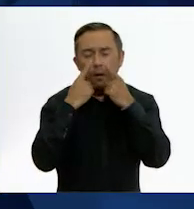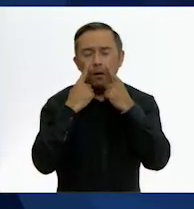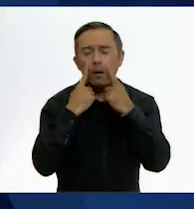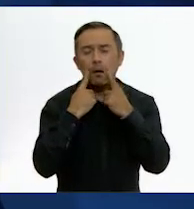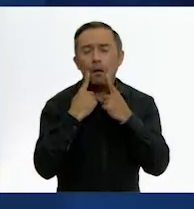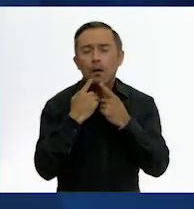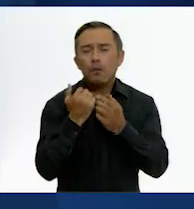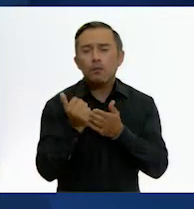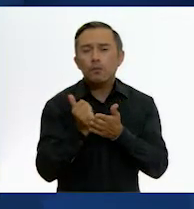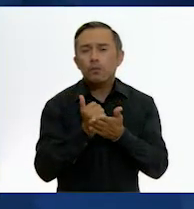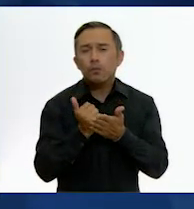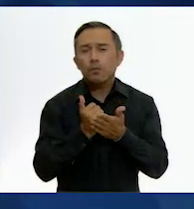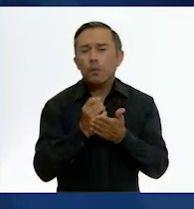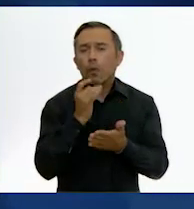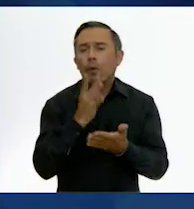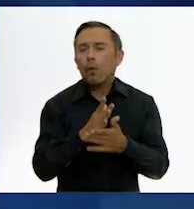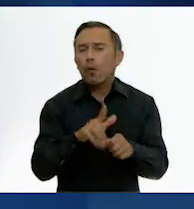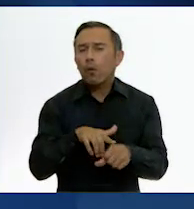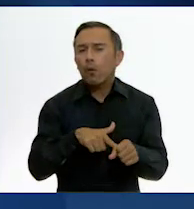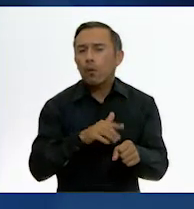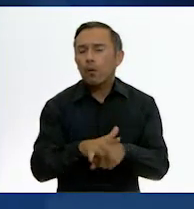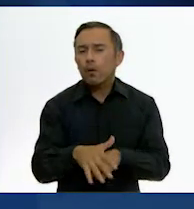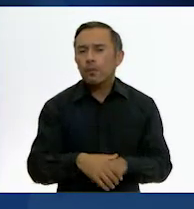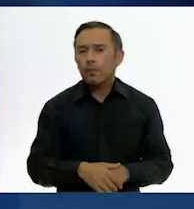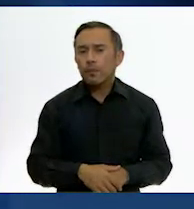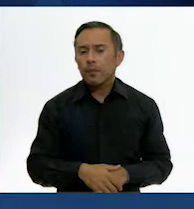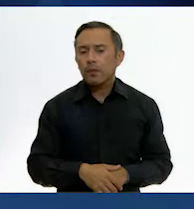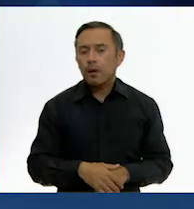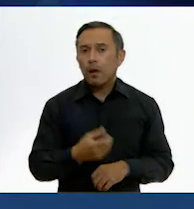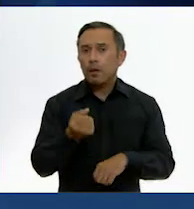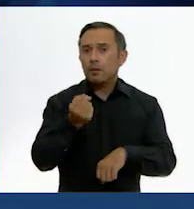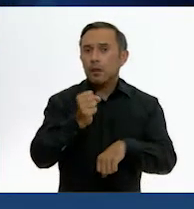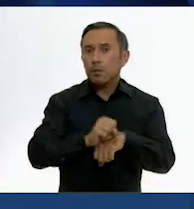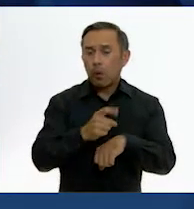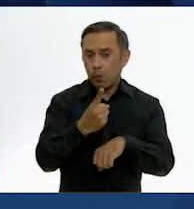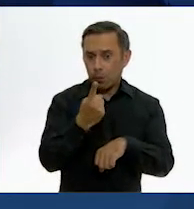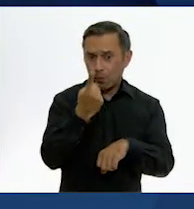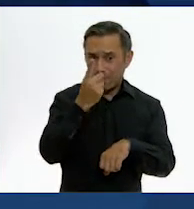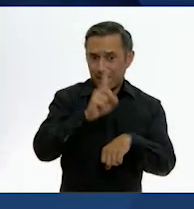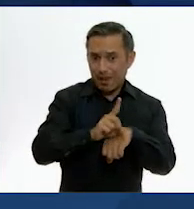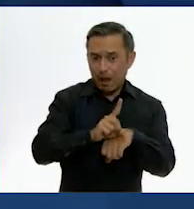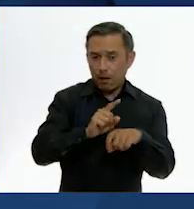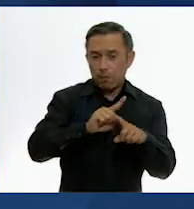cuántas semanas tiene un día y cuántos años tiene un mes